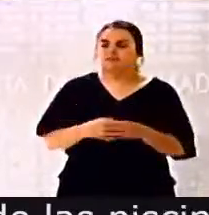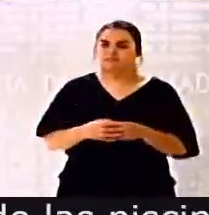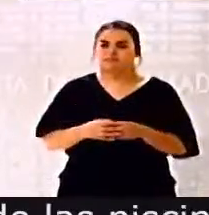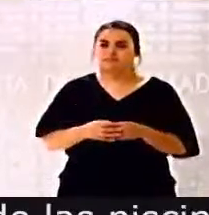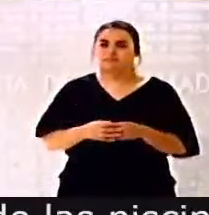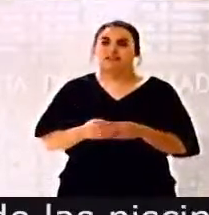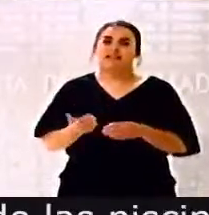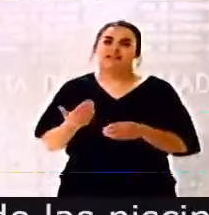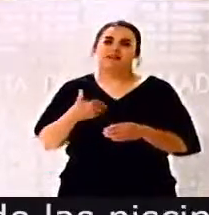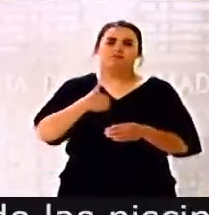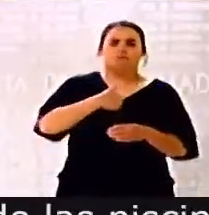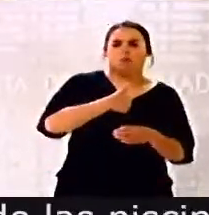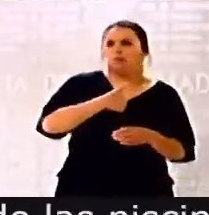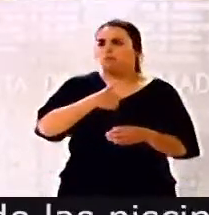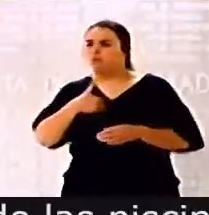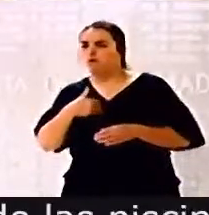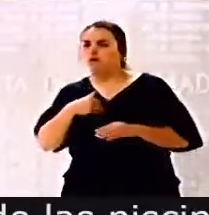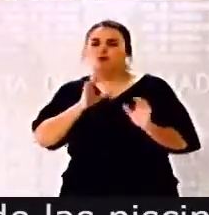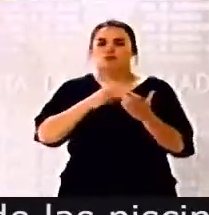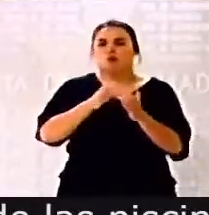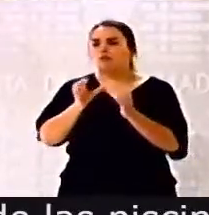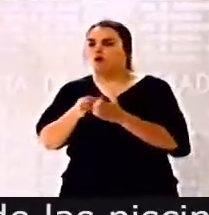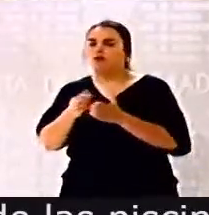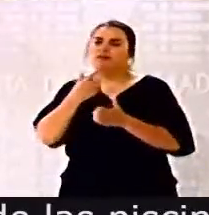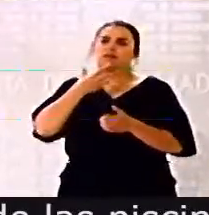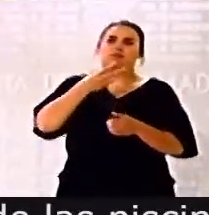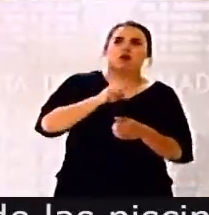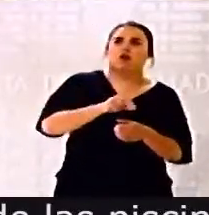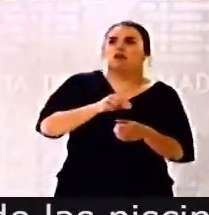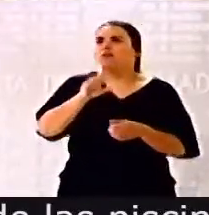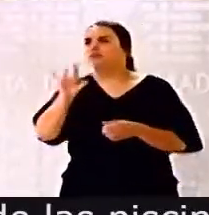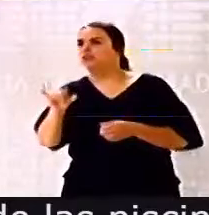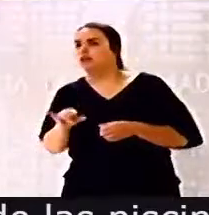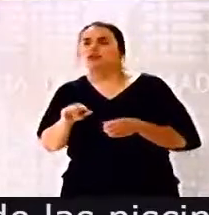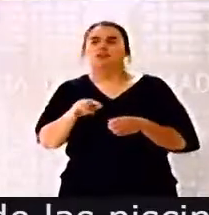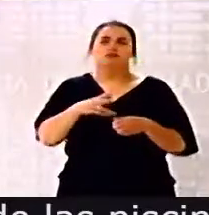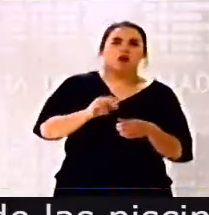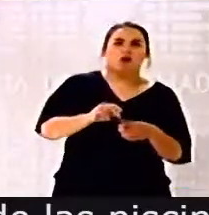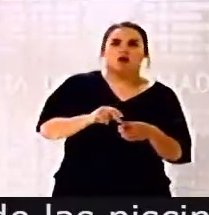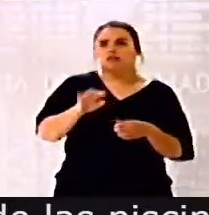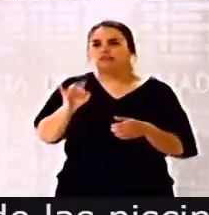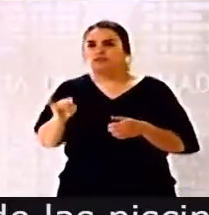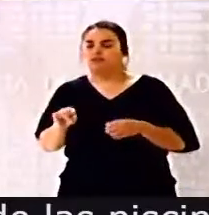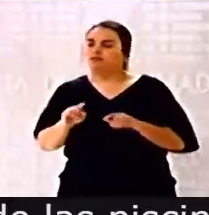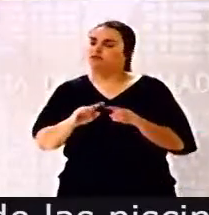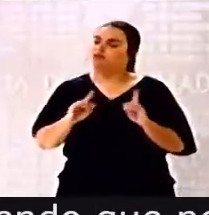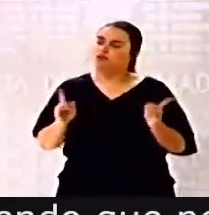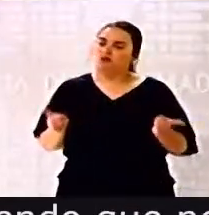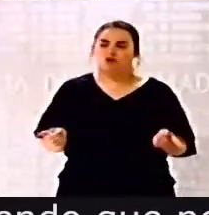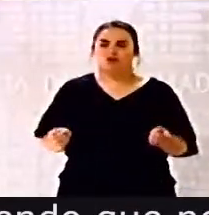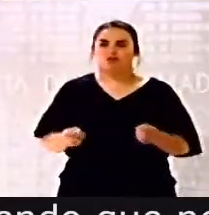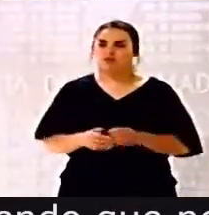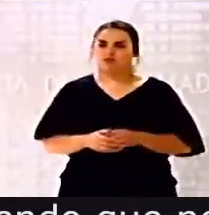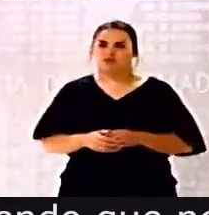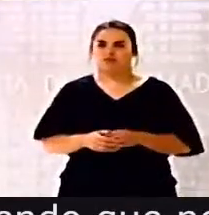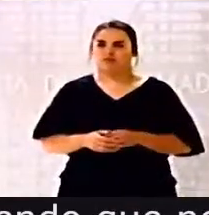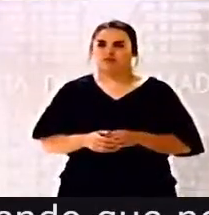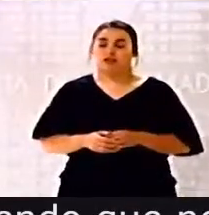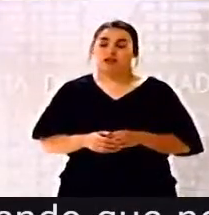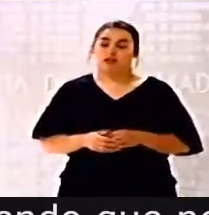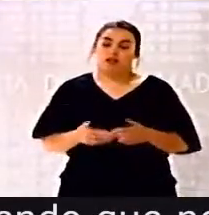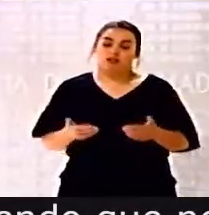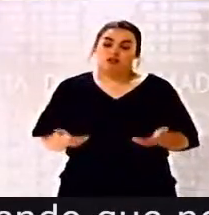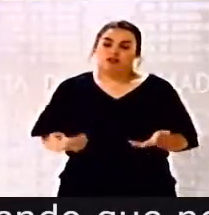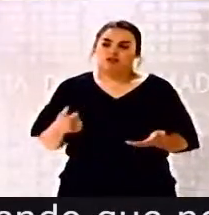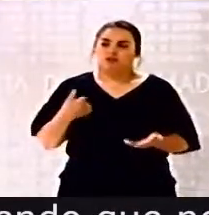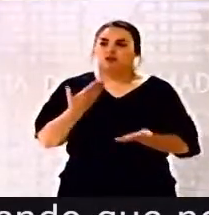haya posicionamiento de las mancomunidades diciendo que no abren de forma generalizada, ¿no? Por lo tanto,